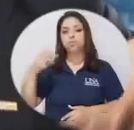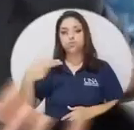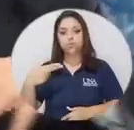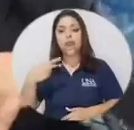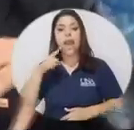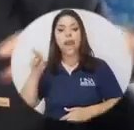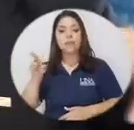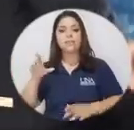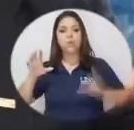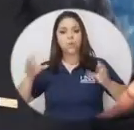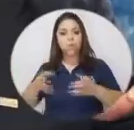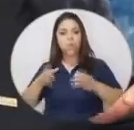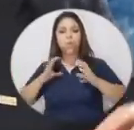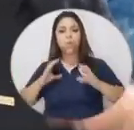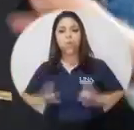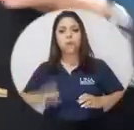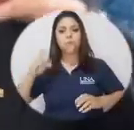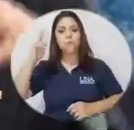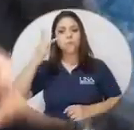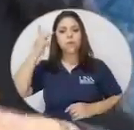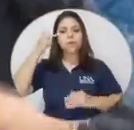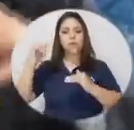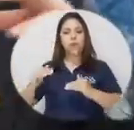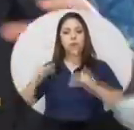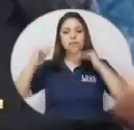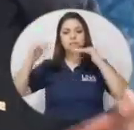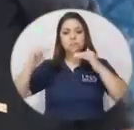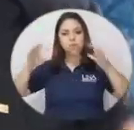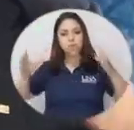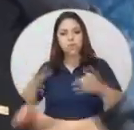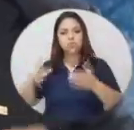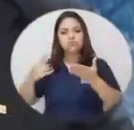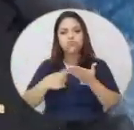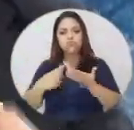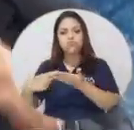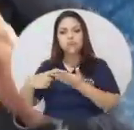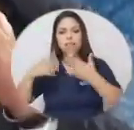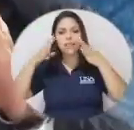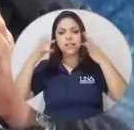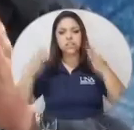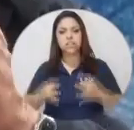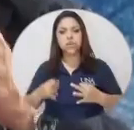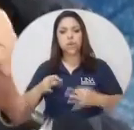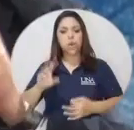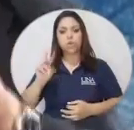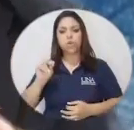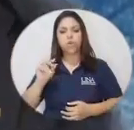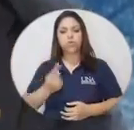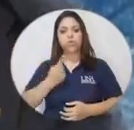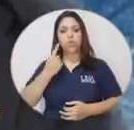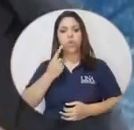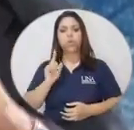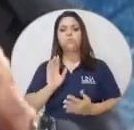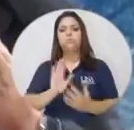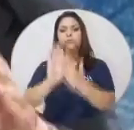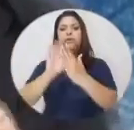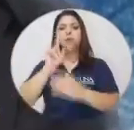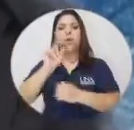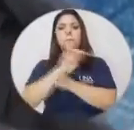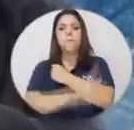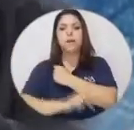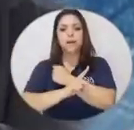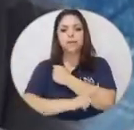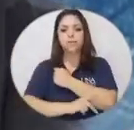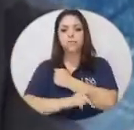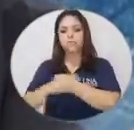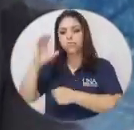cuerpo político alto, de alto nivel, que les ayudaba a tomar las decisiones. No enfrentaban directamente a eso un país, le buscaban